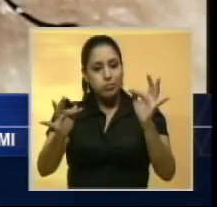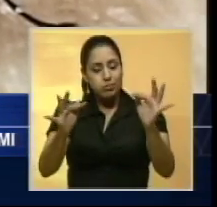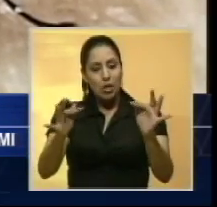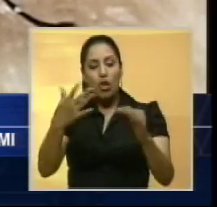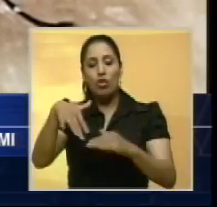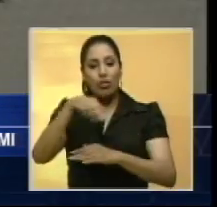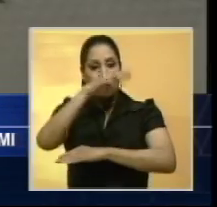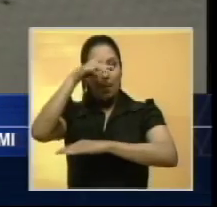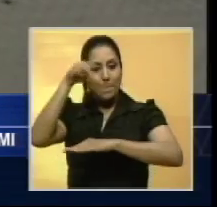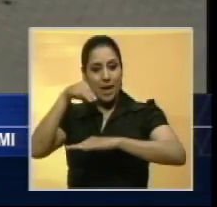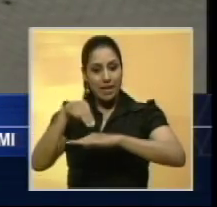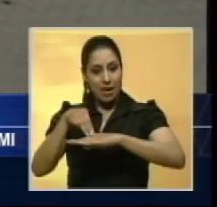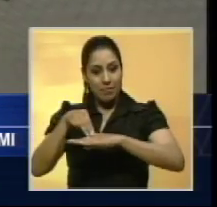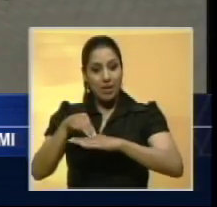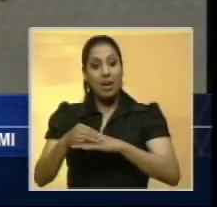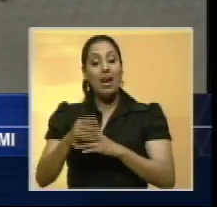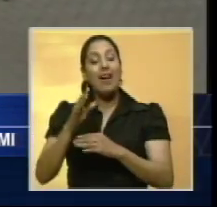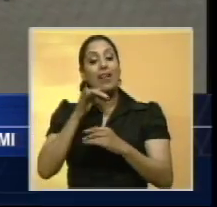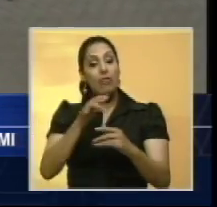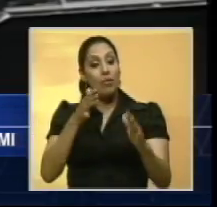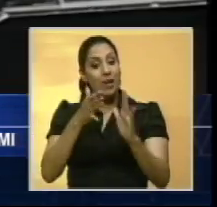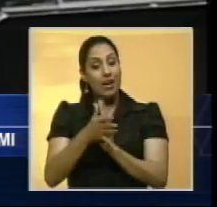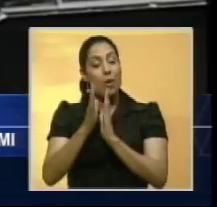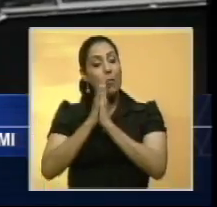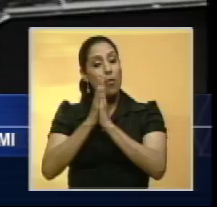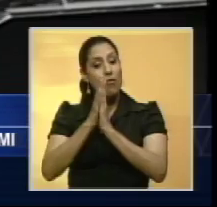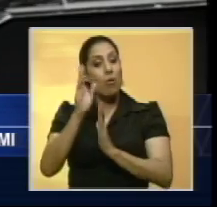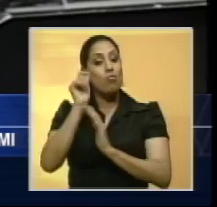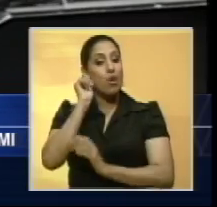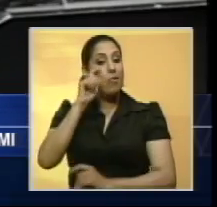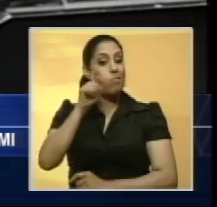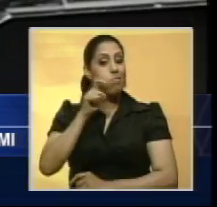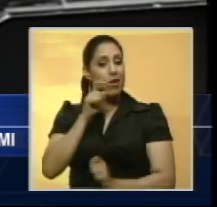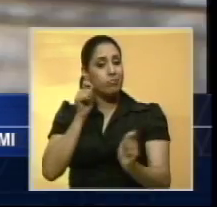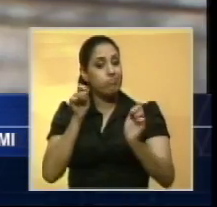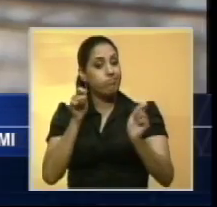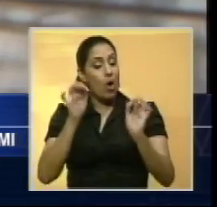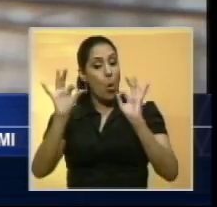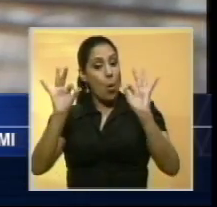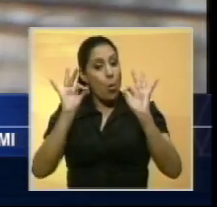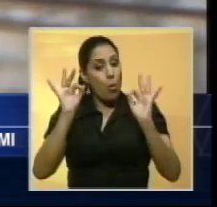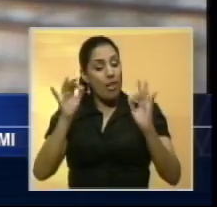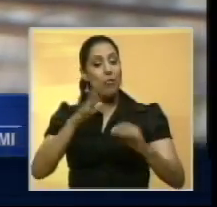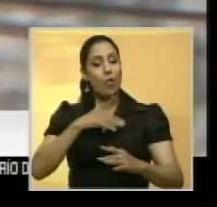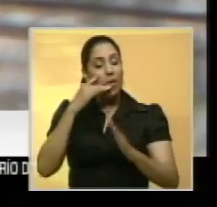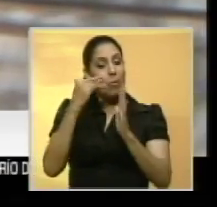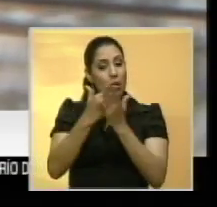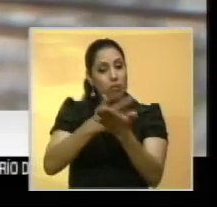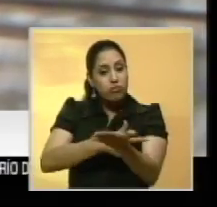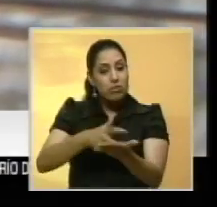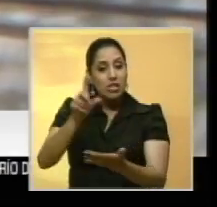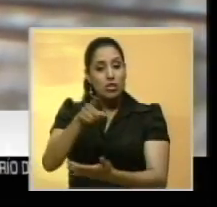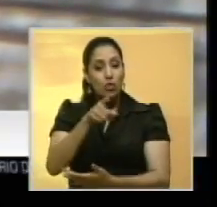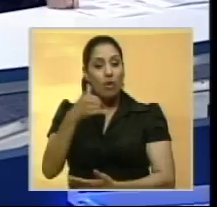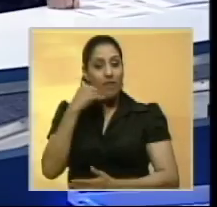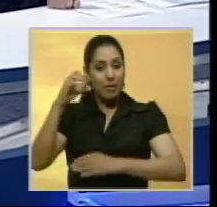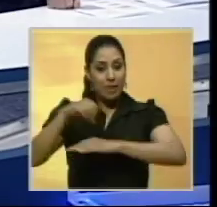local en Miami-Dade. Ante la situación, se pidió a las embarazadas mantener cuidados y hacerse pruebas de